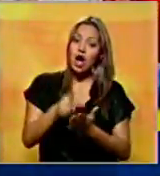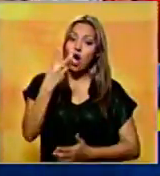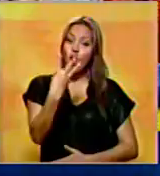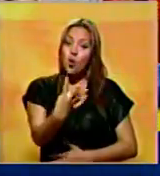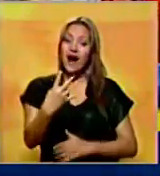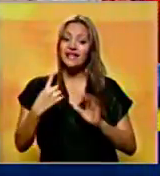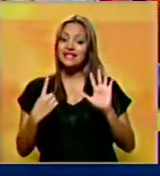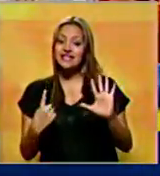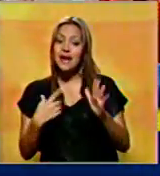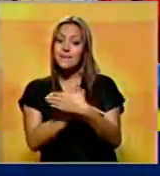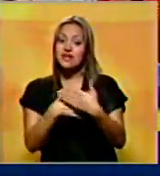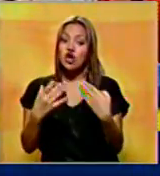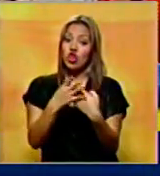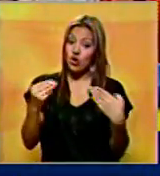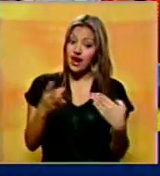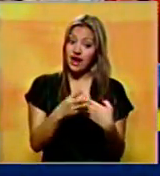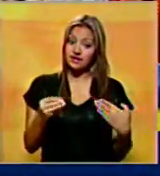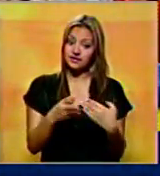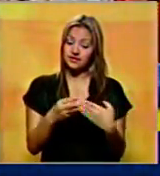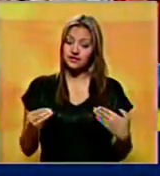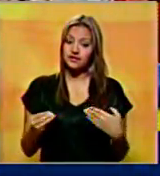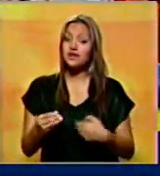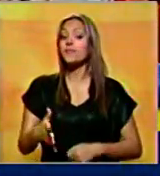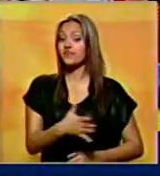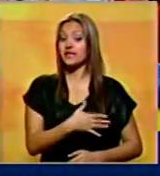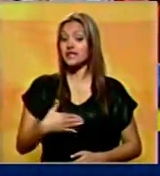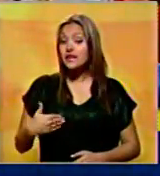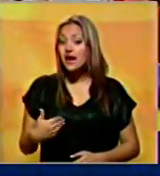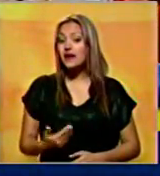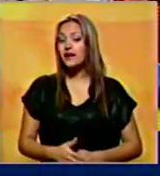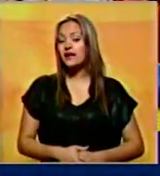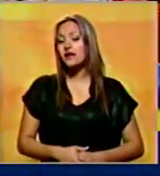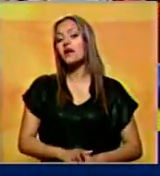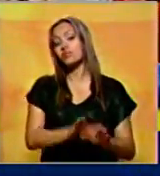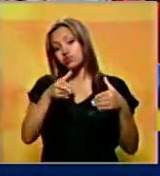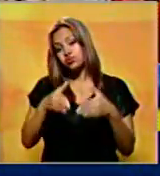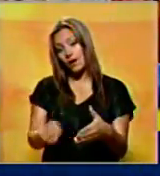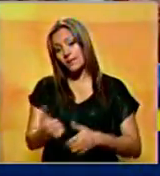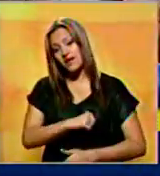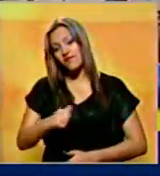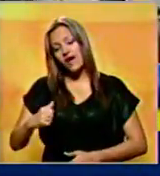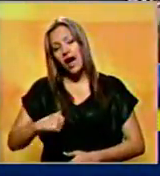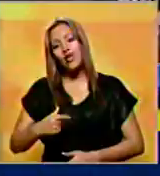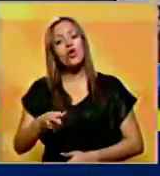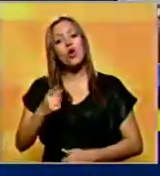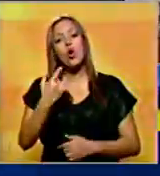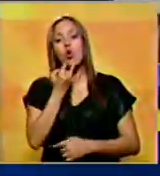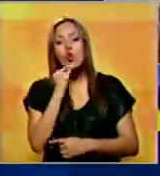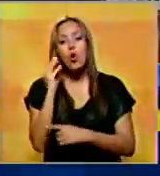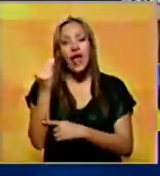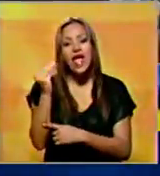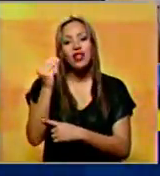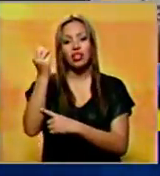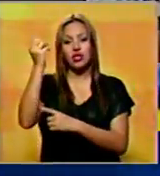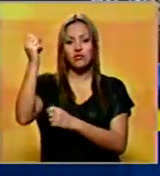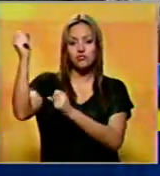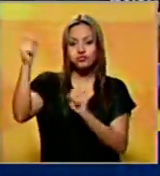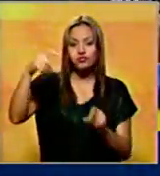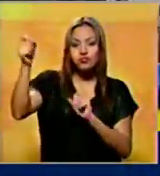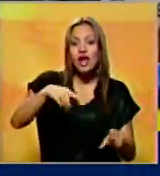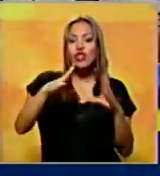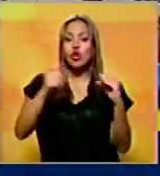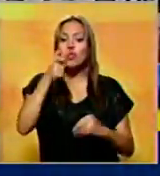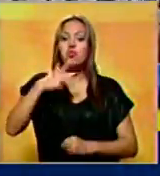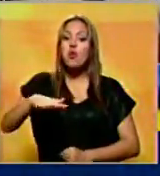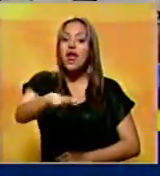46 millones de dólares para que el sector privado importe juguetes a todo el pueblo venezolano.